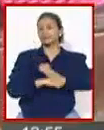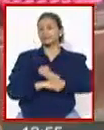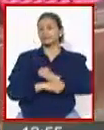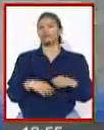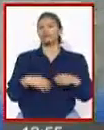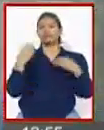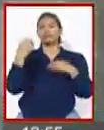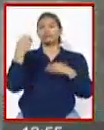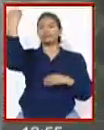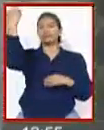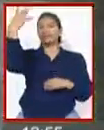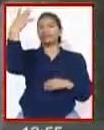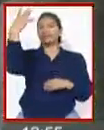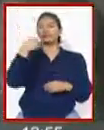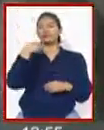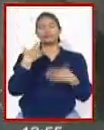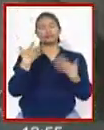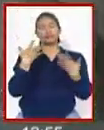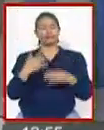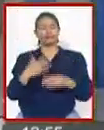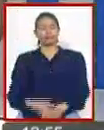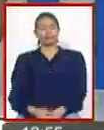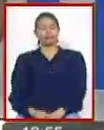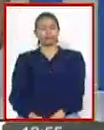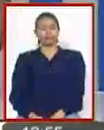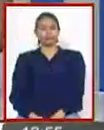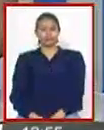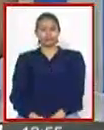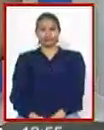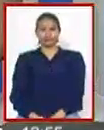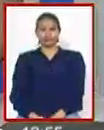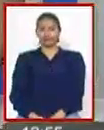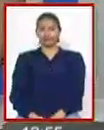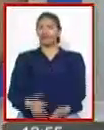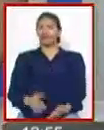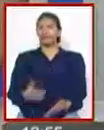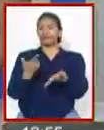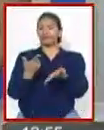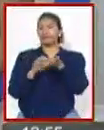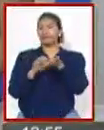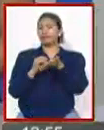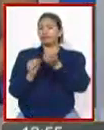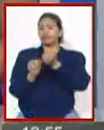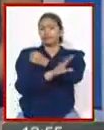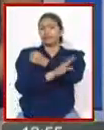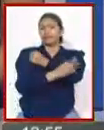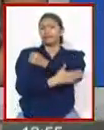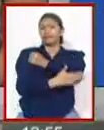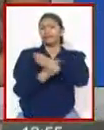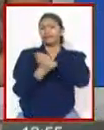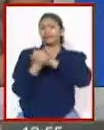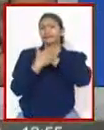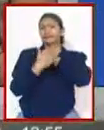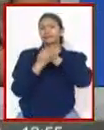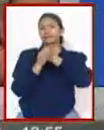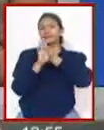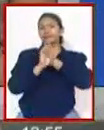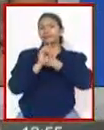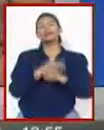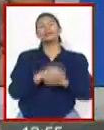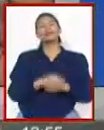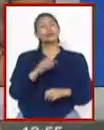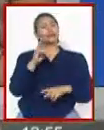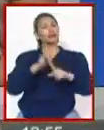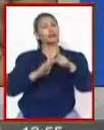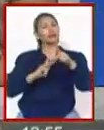quedó registrado en cámaras de seguridad. Seguimos hablando de hechos de inseguridad en la zona de La Pampa de la isla.